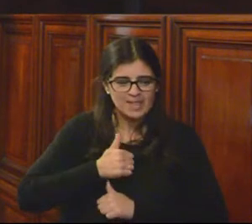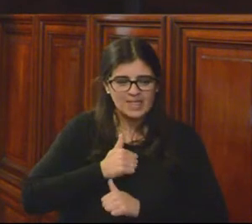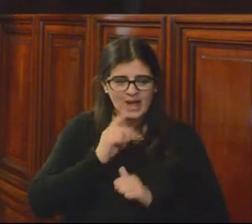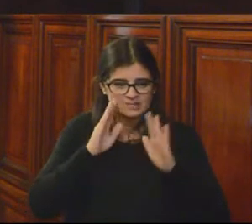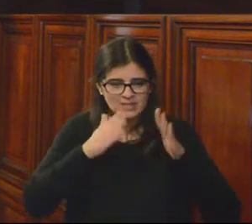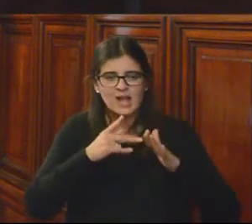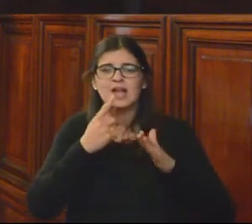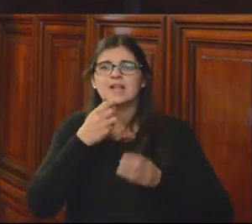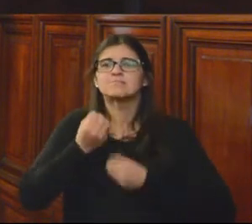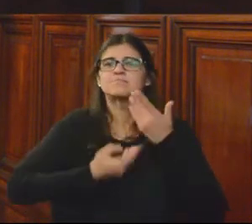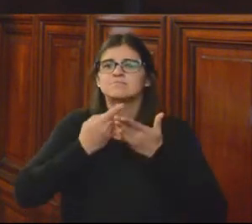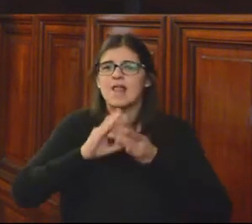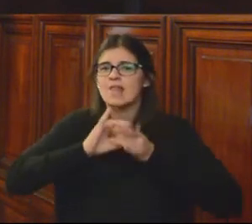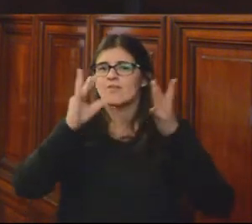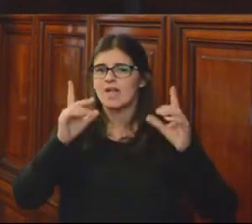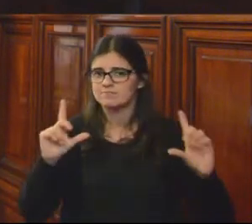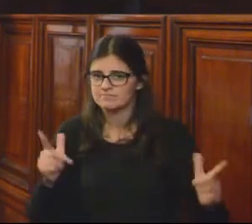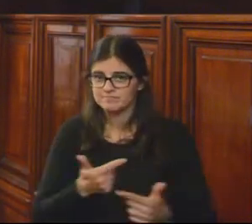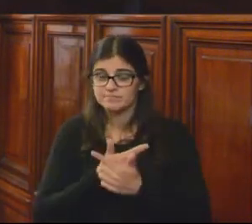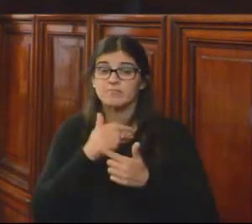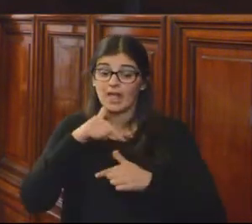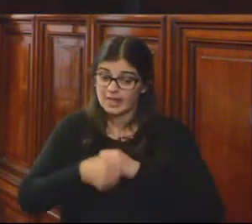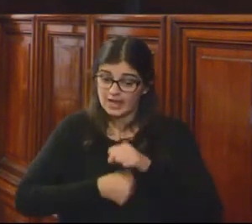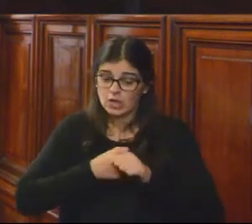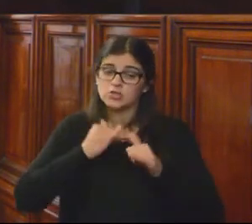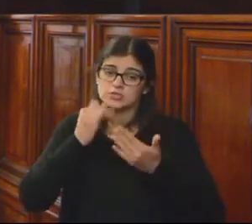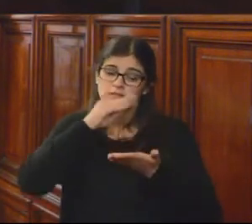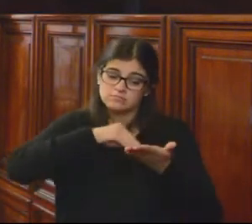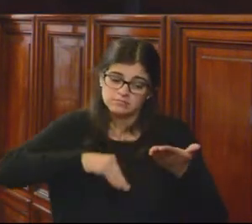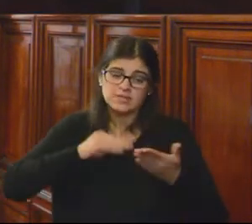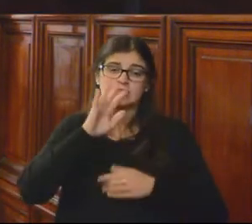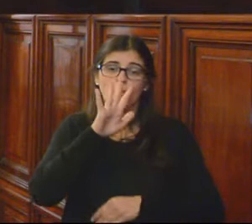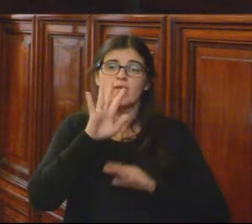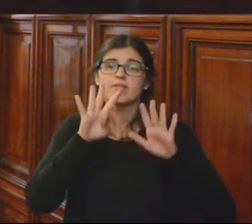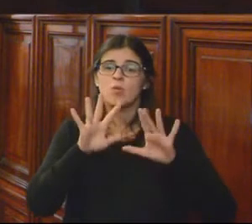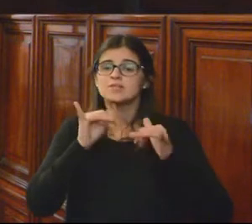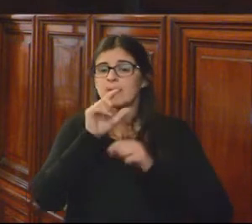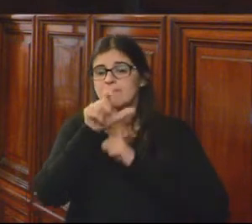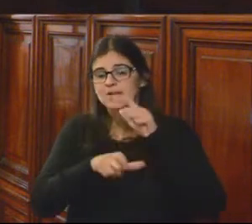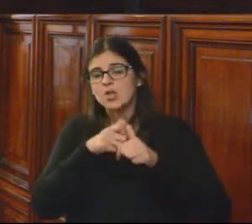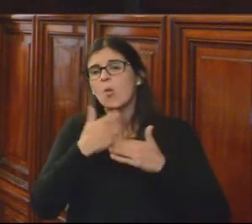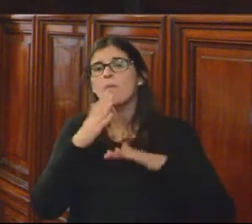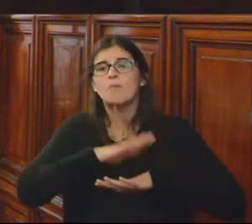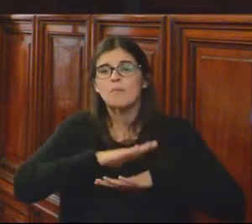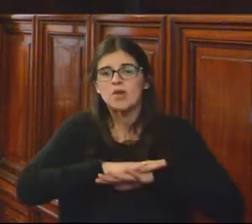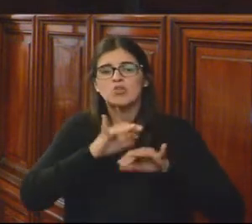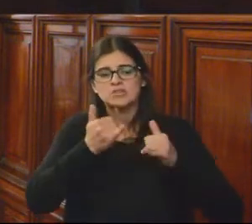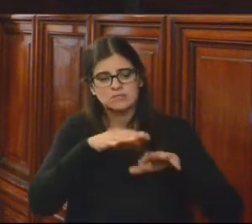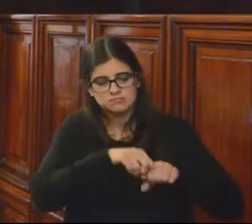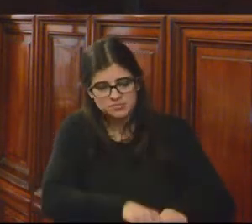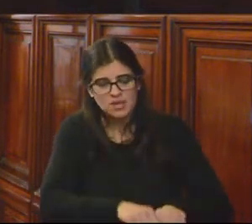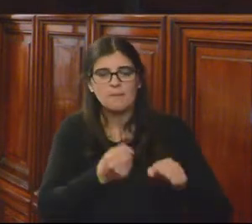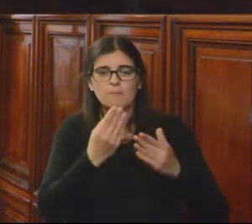de libertad de expresión. Durante este año nosotros documentamos 59 personas que en algún momento fueron detenidas por